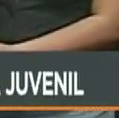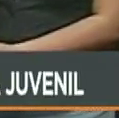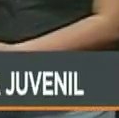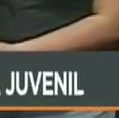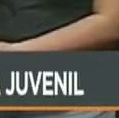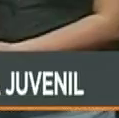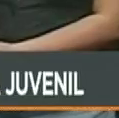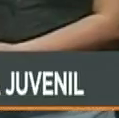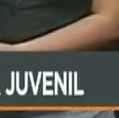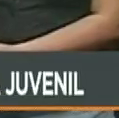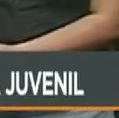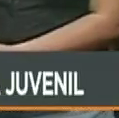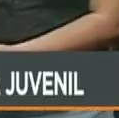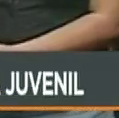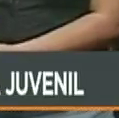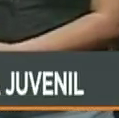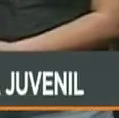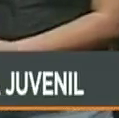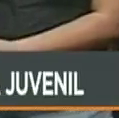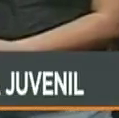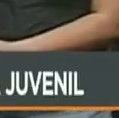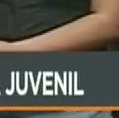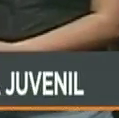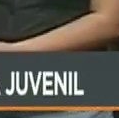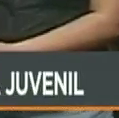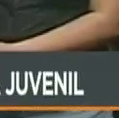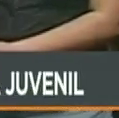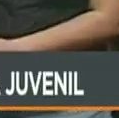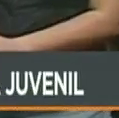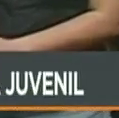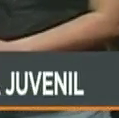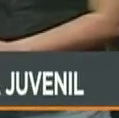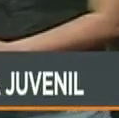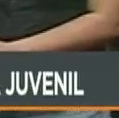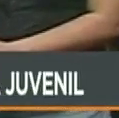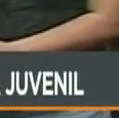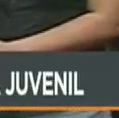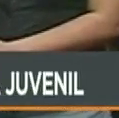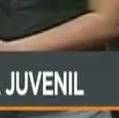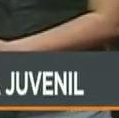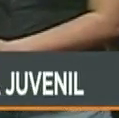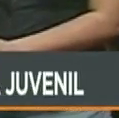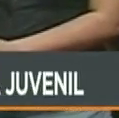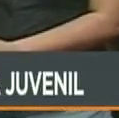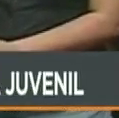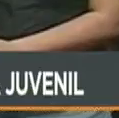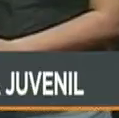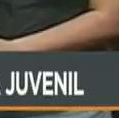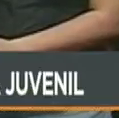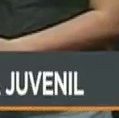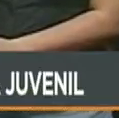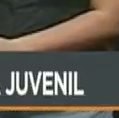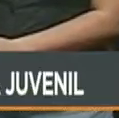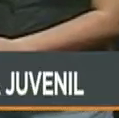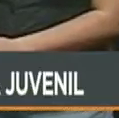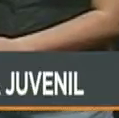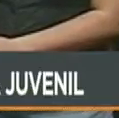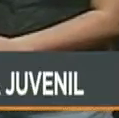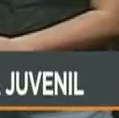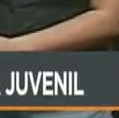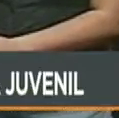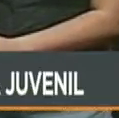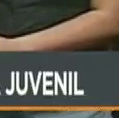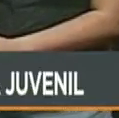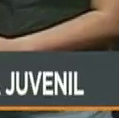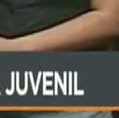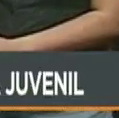bueno, 450.000 jóvenes incorporados directamente al Plan Chamba Juvenil de los 600.000 inscritos, trabajando muy fuerte para cumplir la